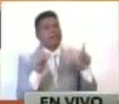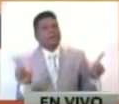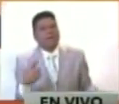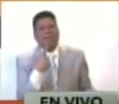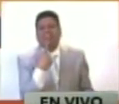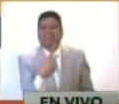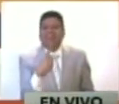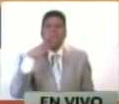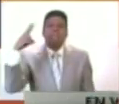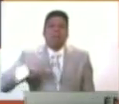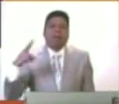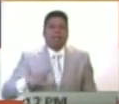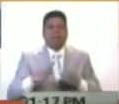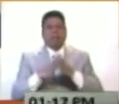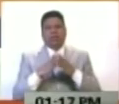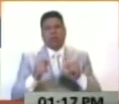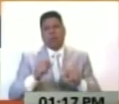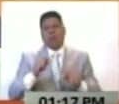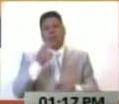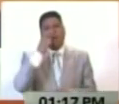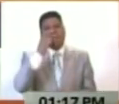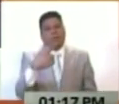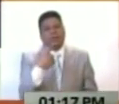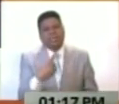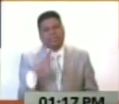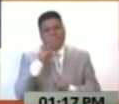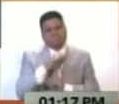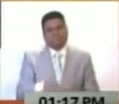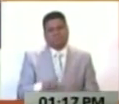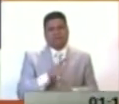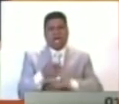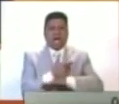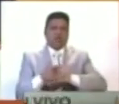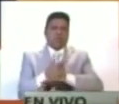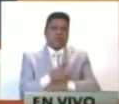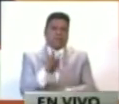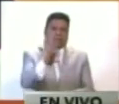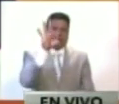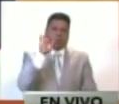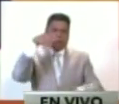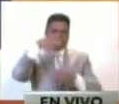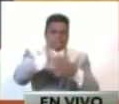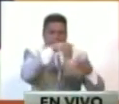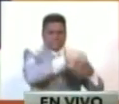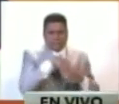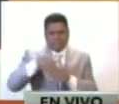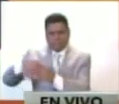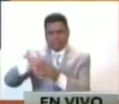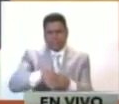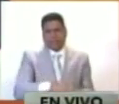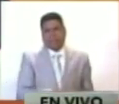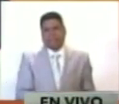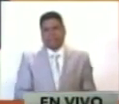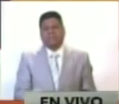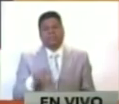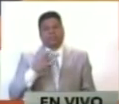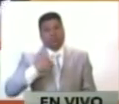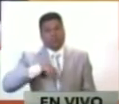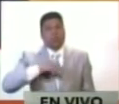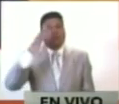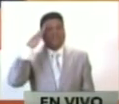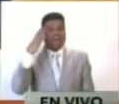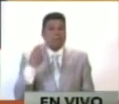a los pueblos, para atropellar a gobiernos legítimos. Nosotros desde Venezuela lo sabemos, porque somos víctimas